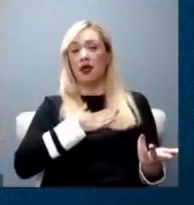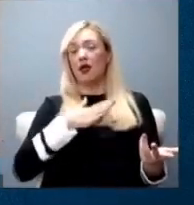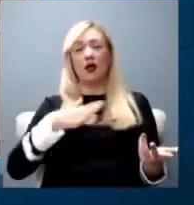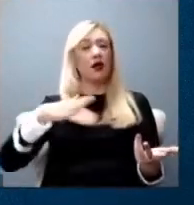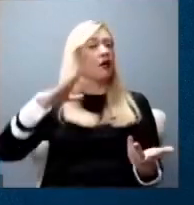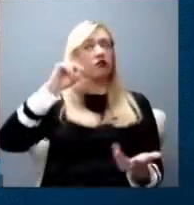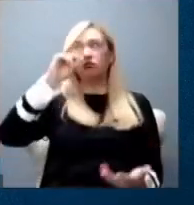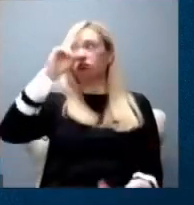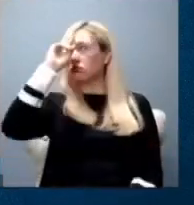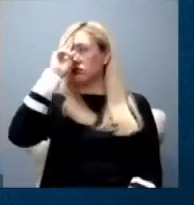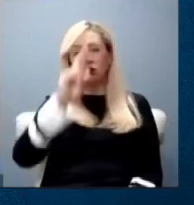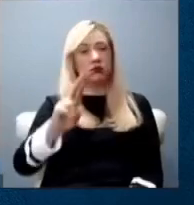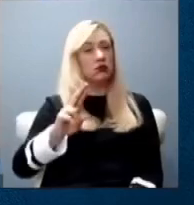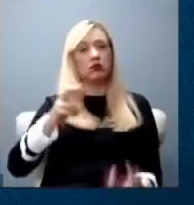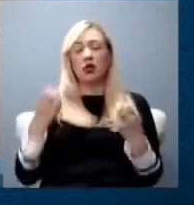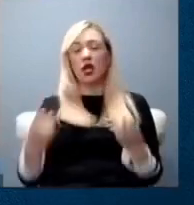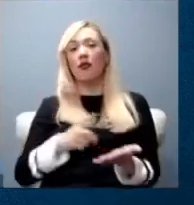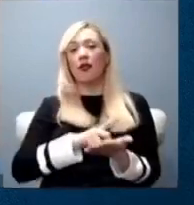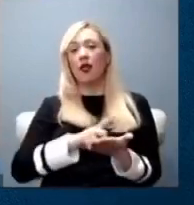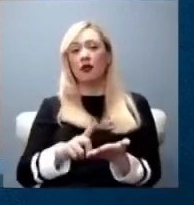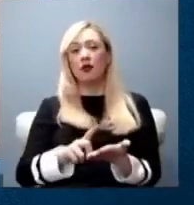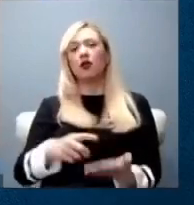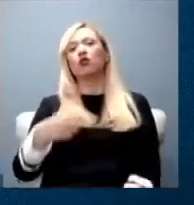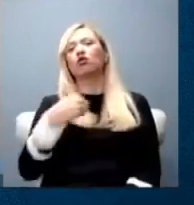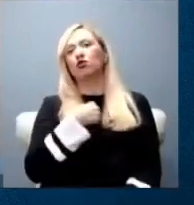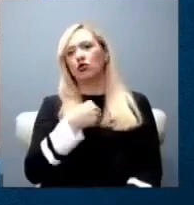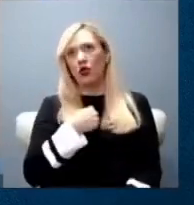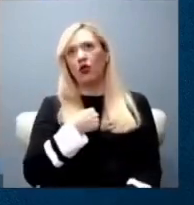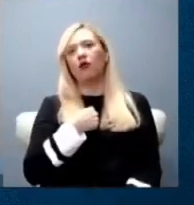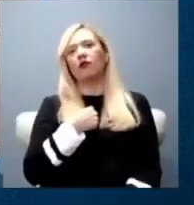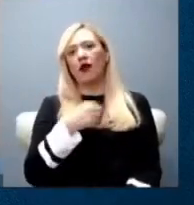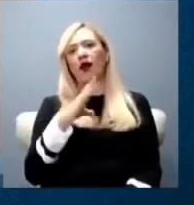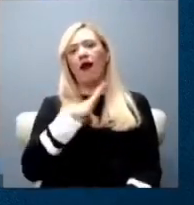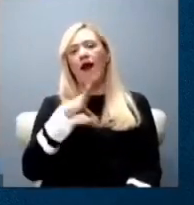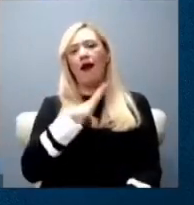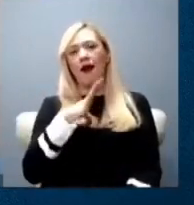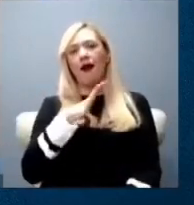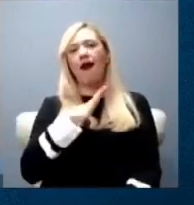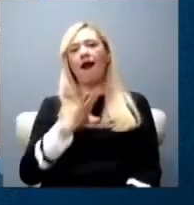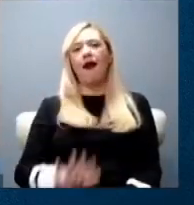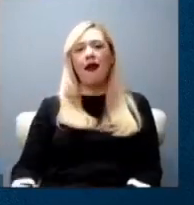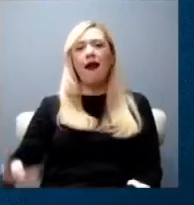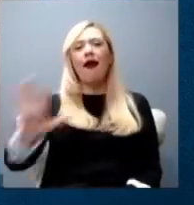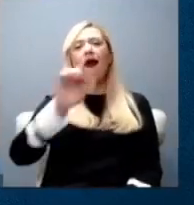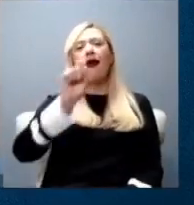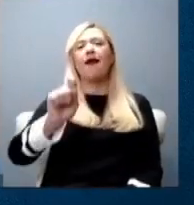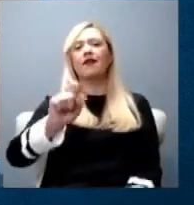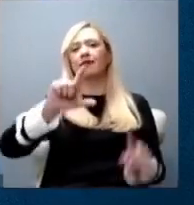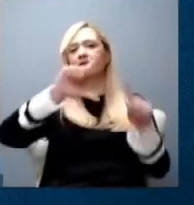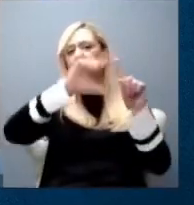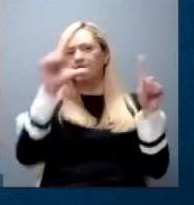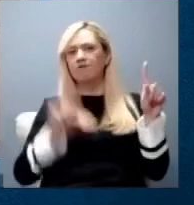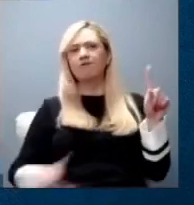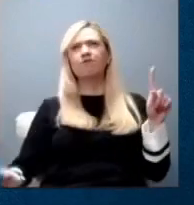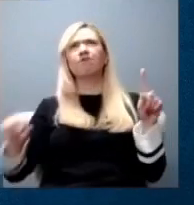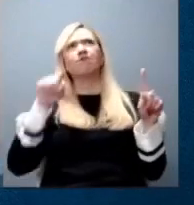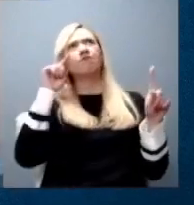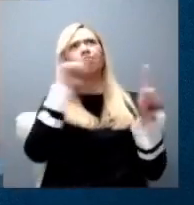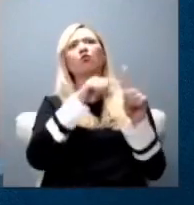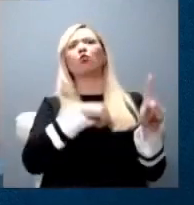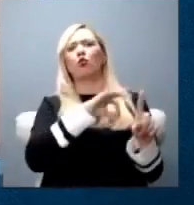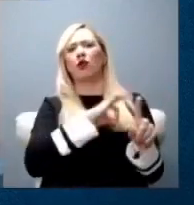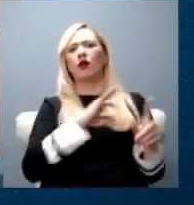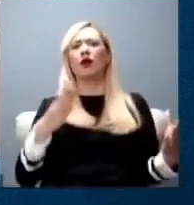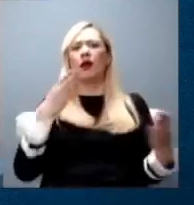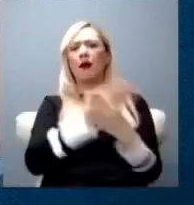derechos, no garantizan esos derechos, entonces yo tengo estos órganos, este sistema supranacional al que puedo acudir para que estos derechos